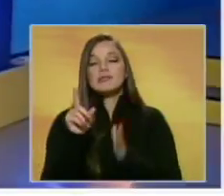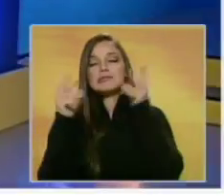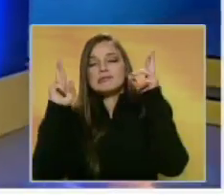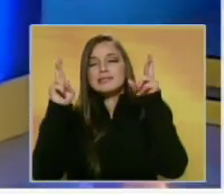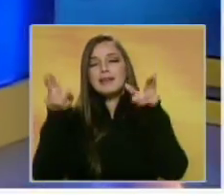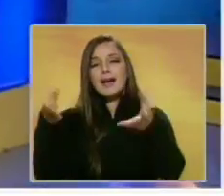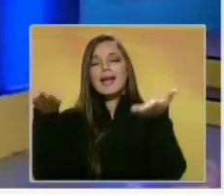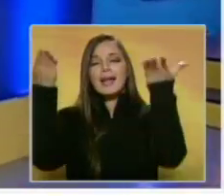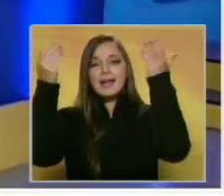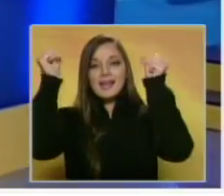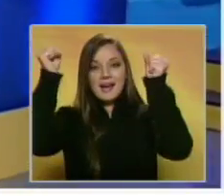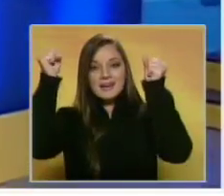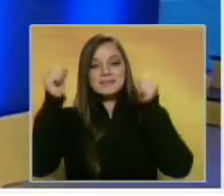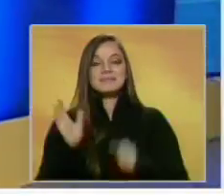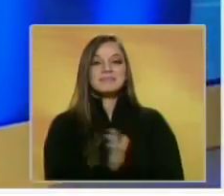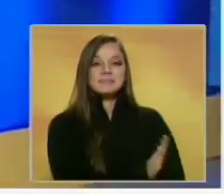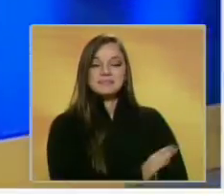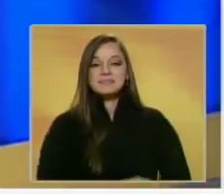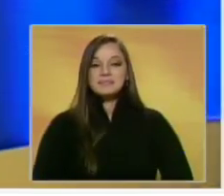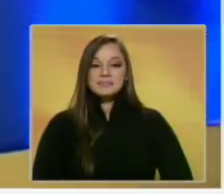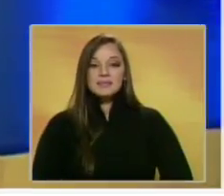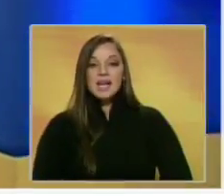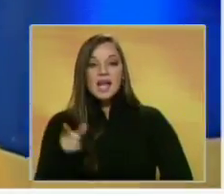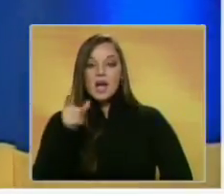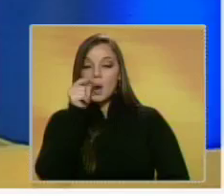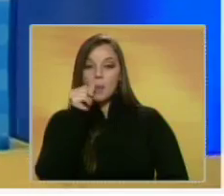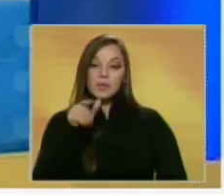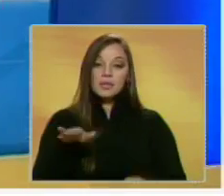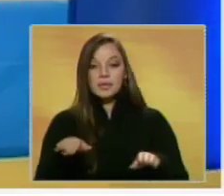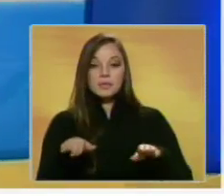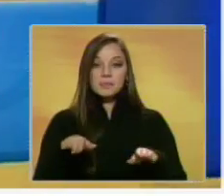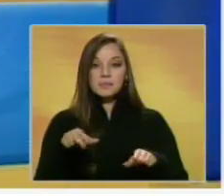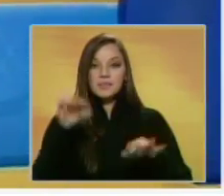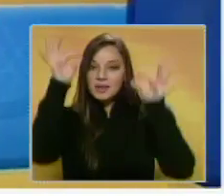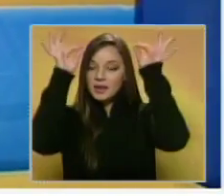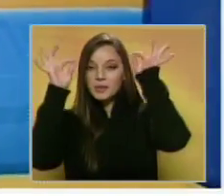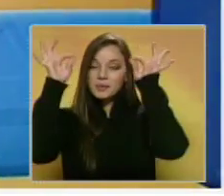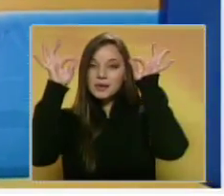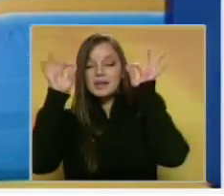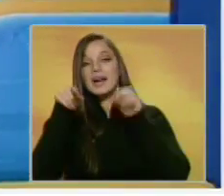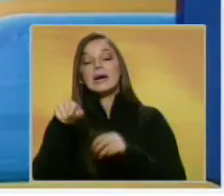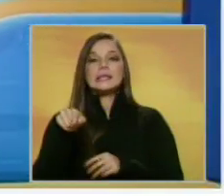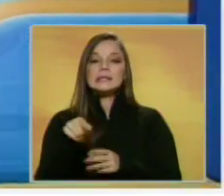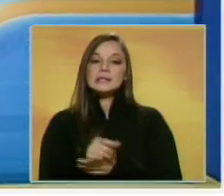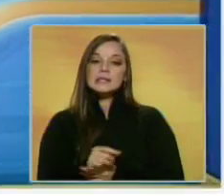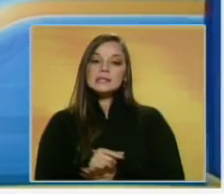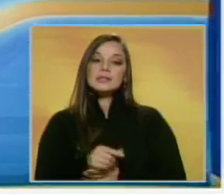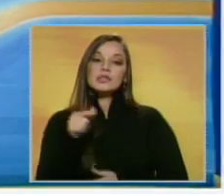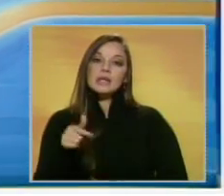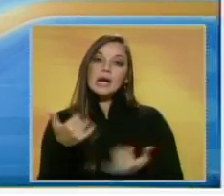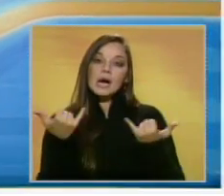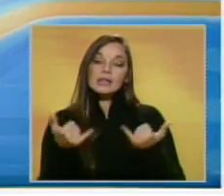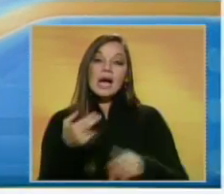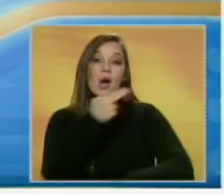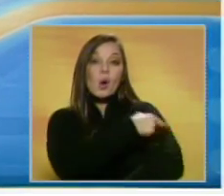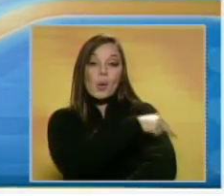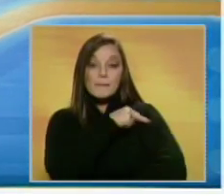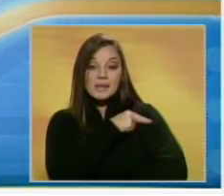Y pasamos a otras informaciones porque Benjamín Rauseo, mejor conocido como El Conde del Guácharo, se encuentra